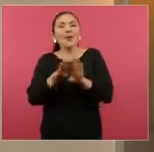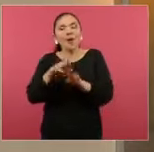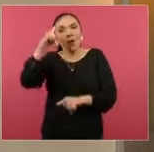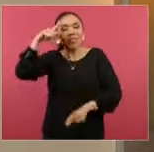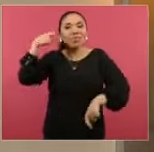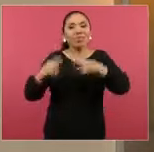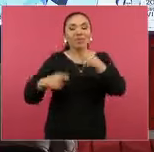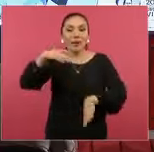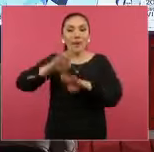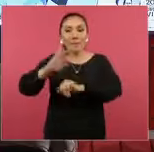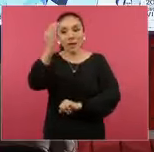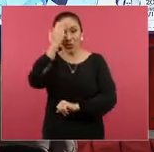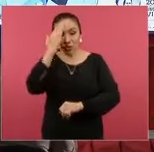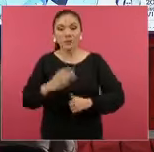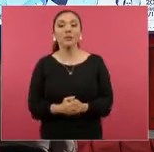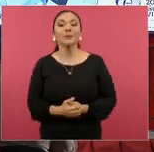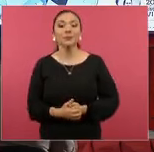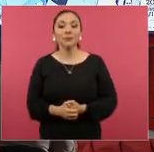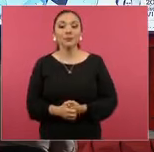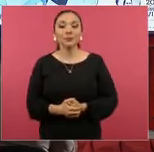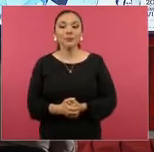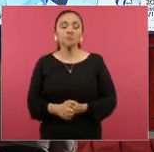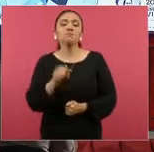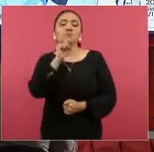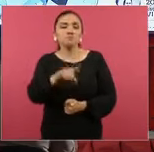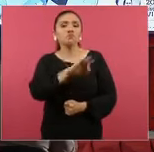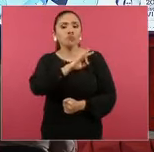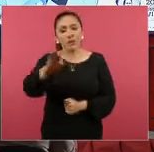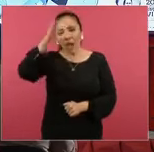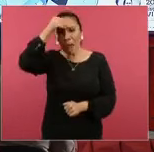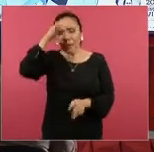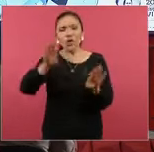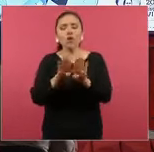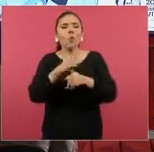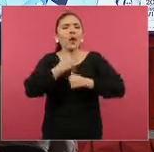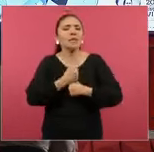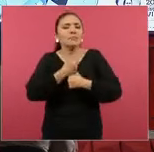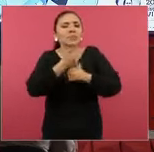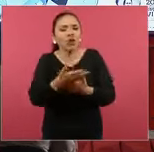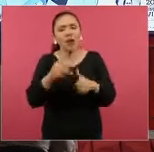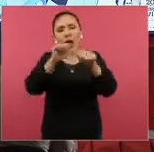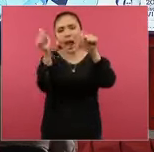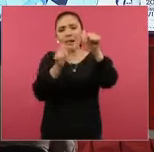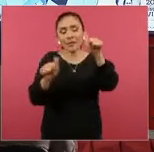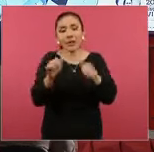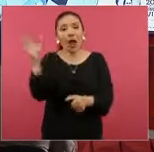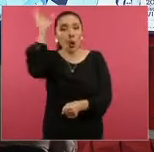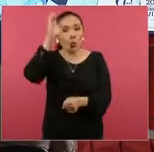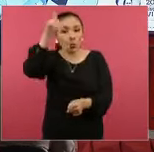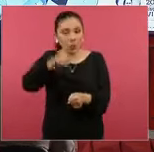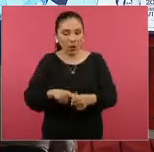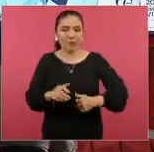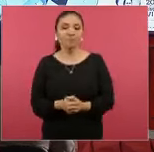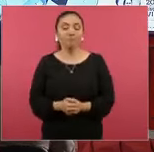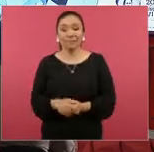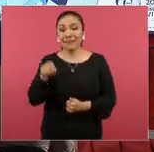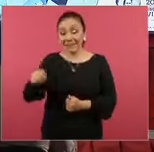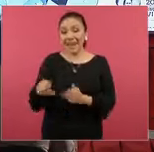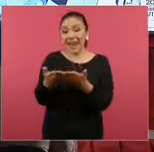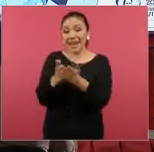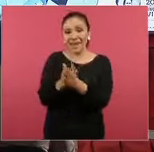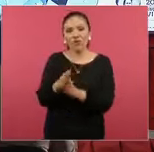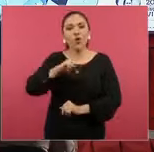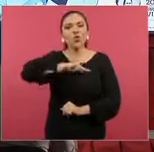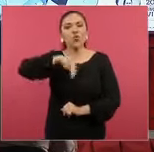conocimiento. Vamos a tener también que va a aprender diversas formas de expresión artística y cultural que yo quiero mencionar en el libro de nuestros